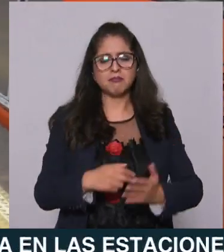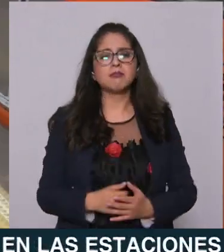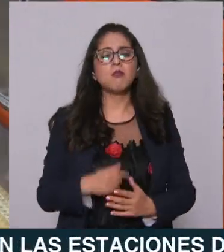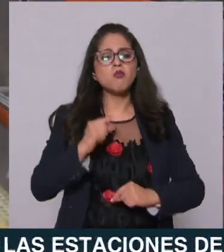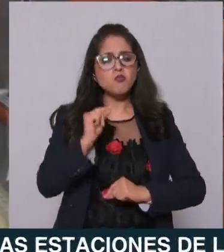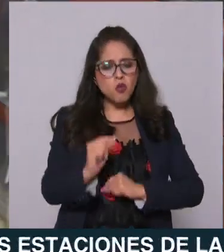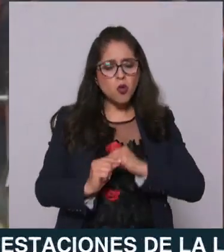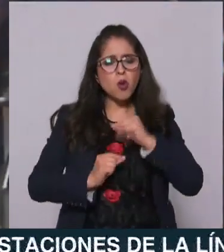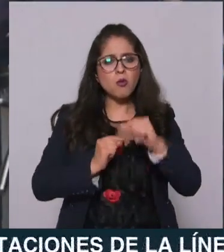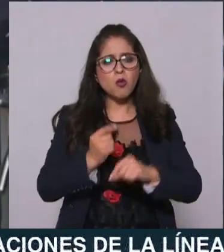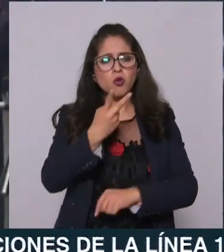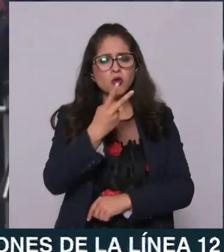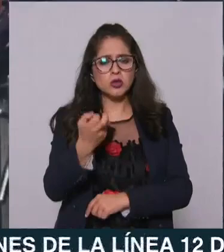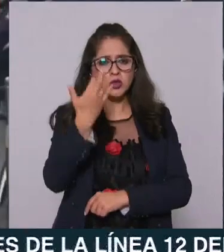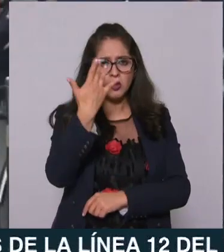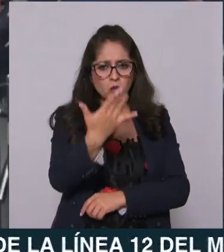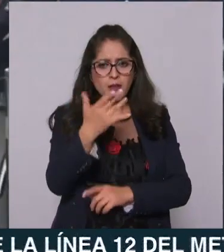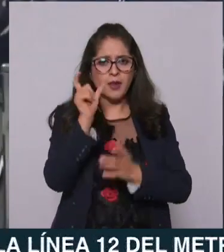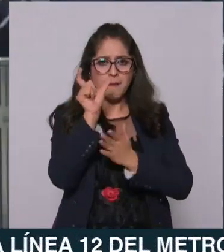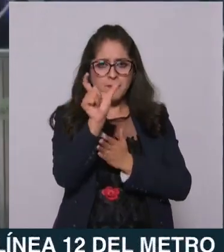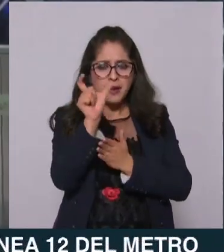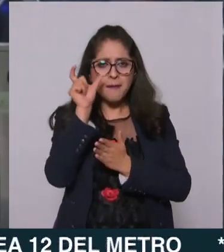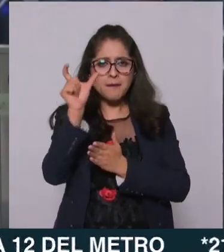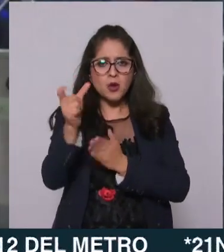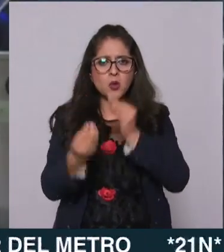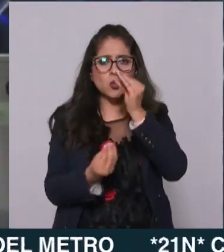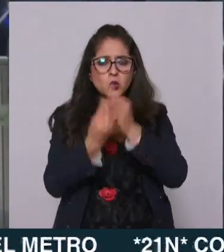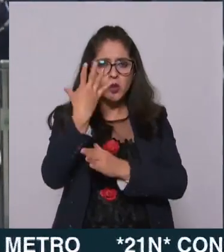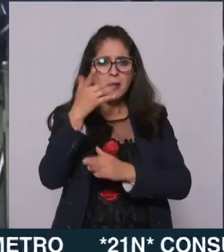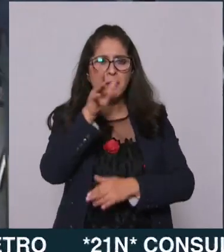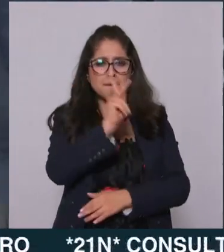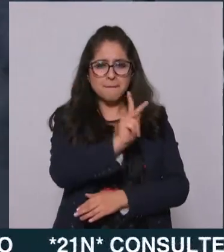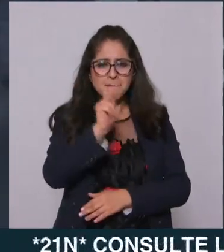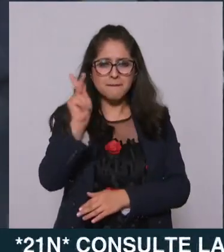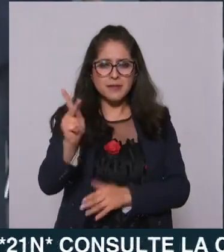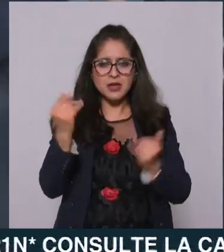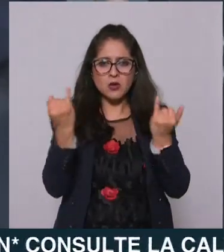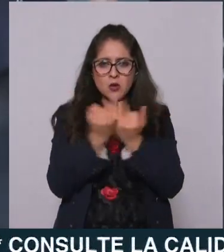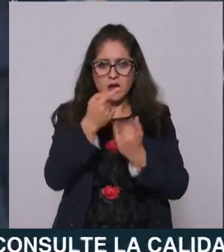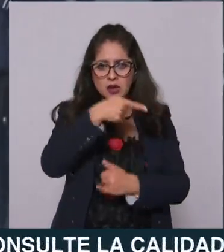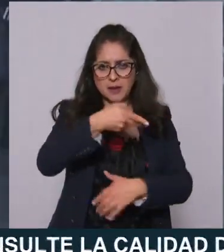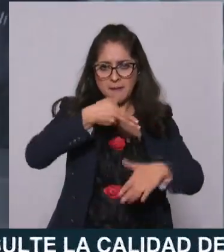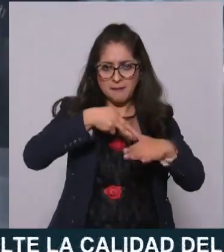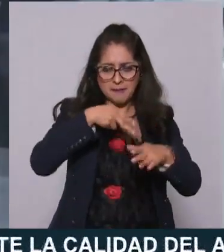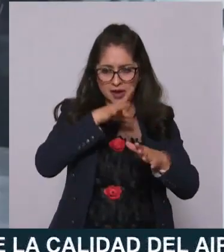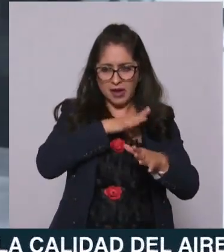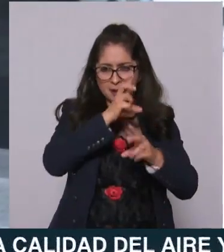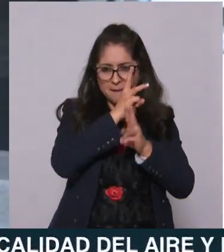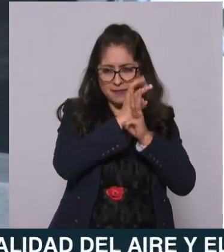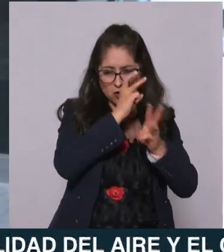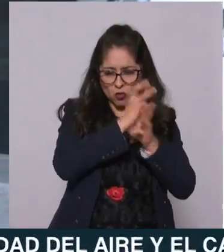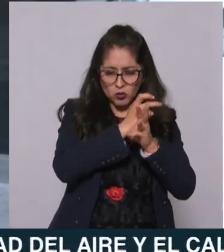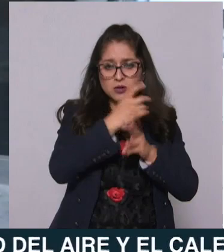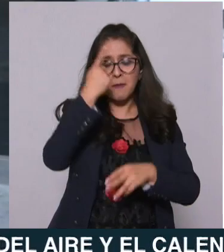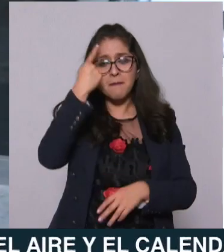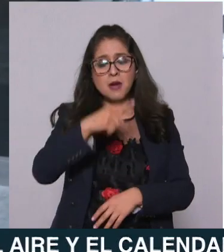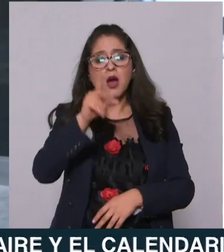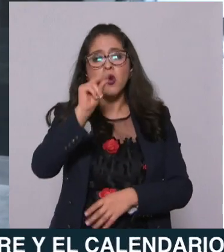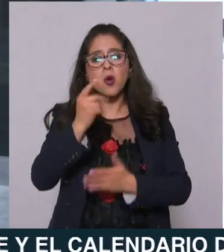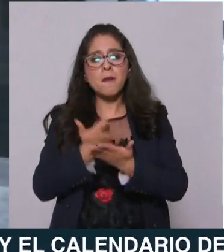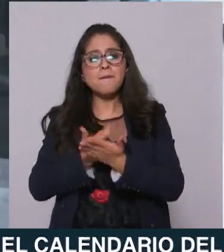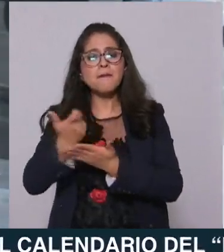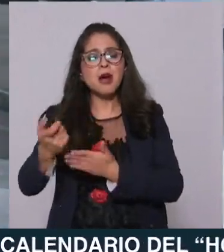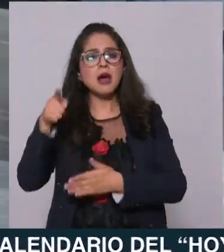se habilitarán 250 nuevas máquinas de recarga en el metro similares a las que actualmente se encuentran en el Metrobús para evitar pasar por las